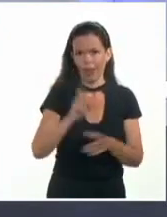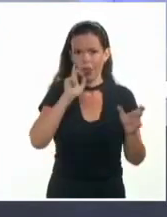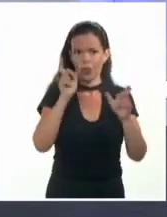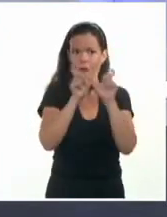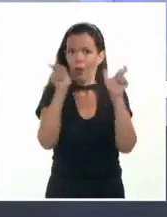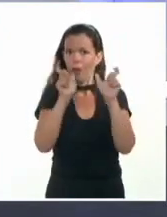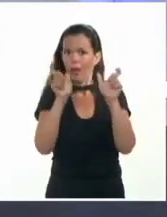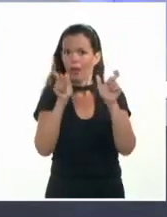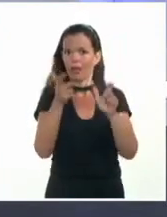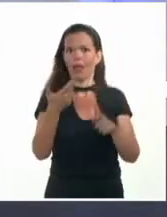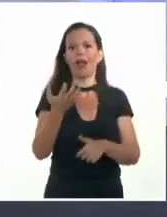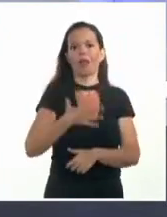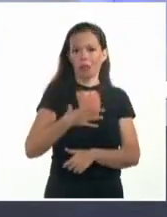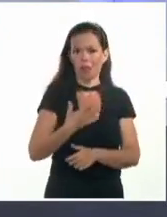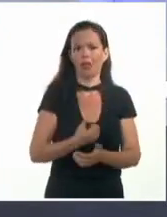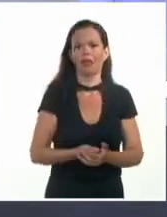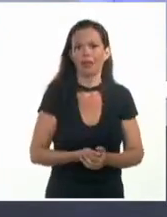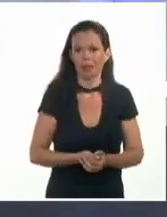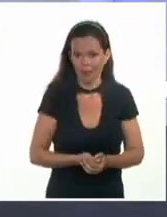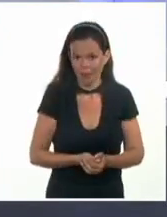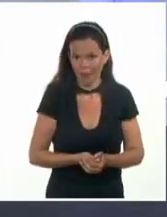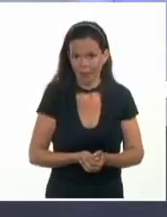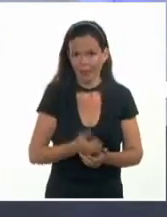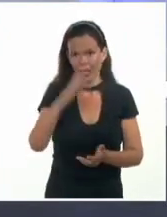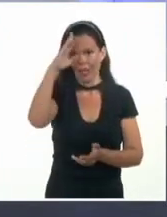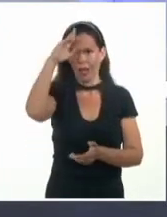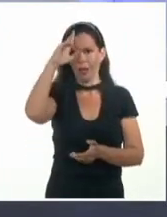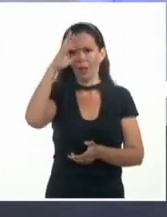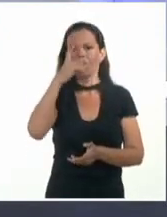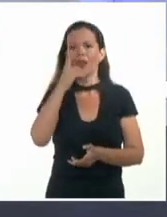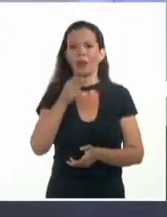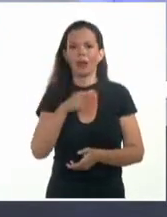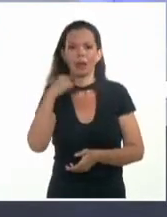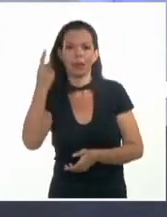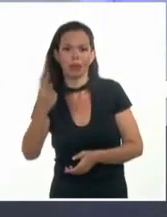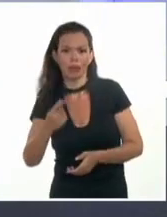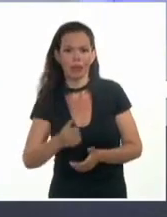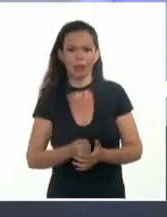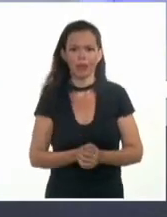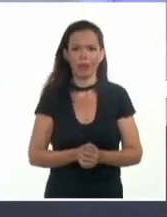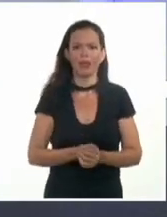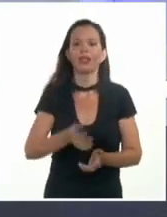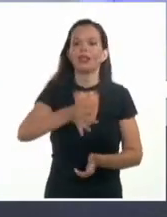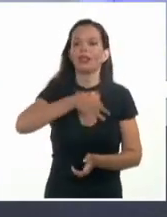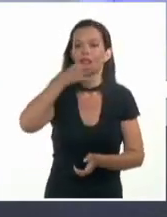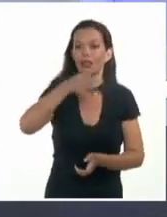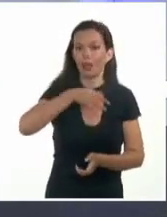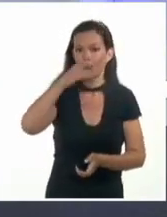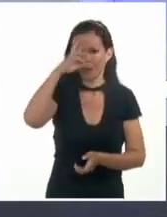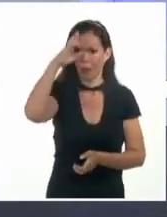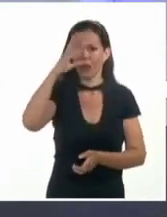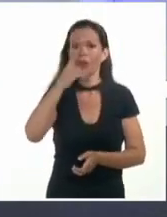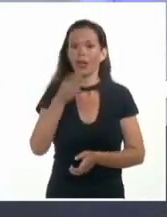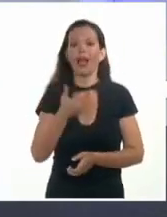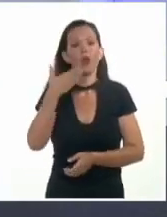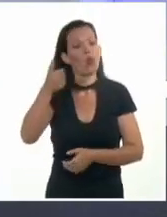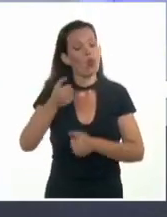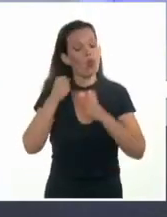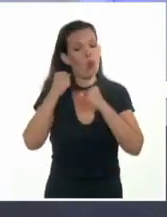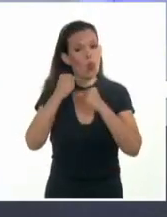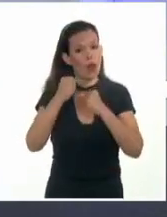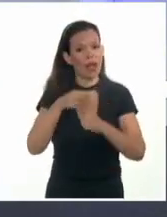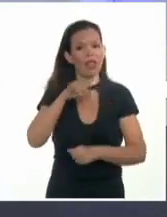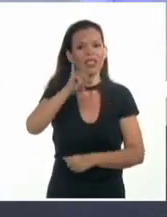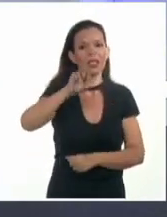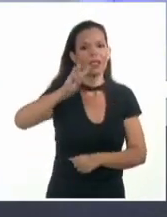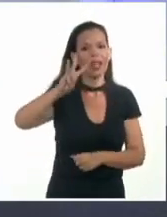mexicana Prisca Agüiti. Ella quedó en medalla de bronce. Hablamos de una de las mejores judocas de la división de 63 kilogramos en el